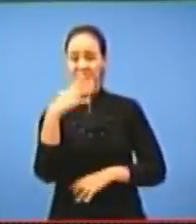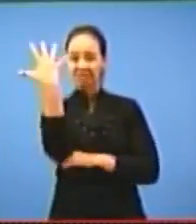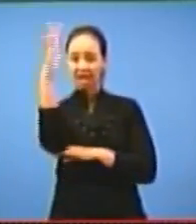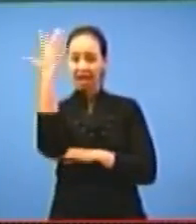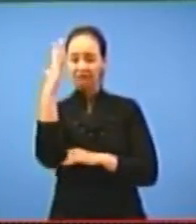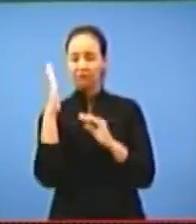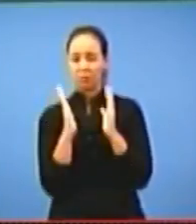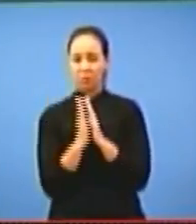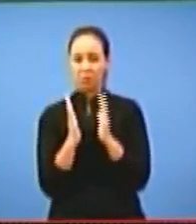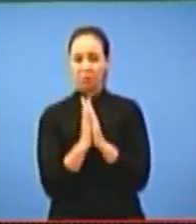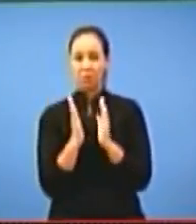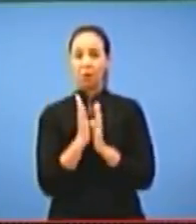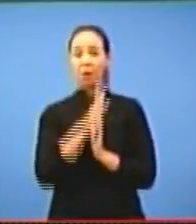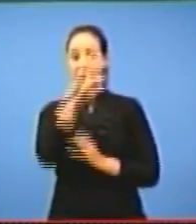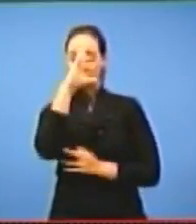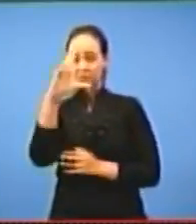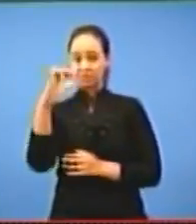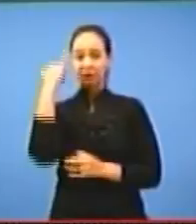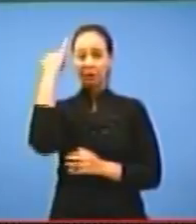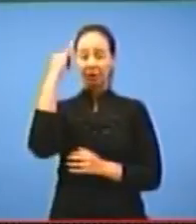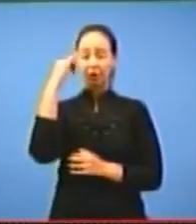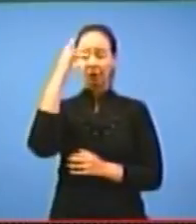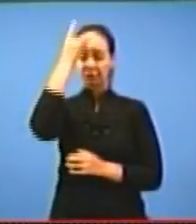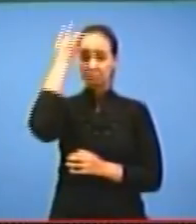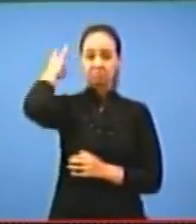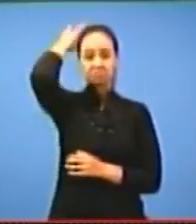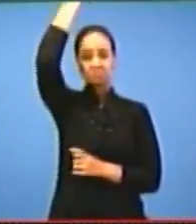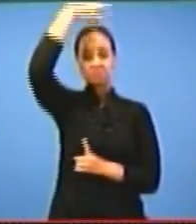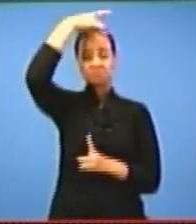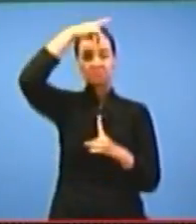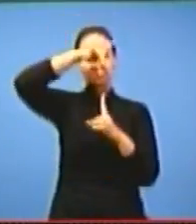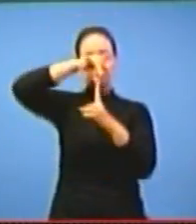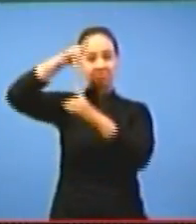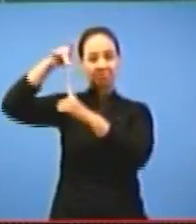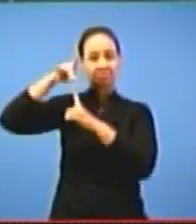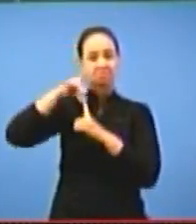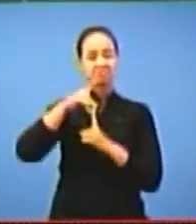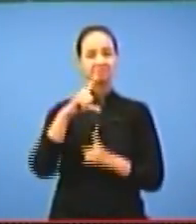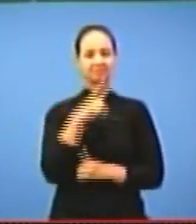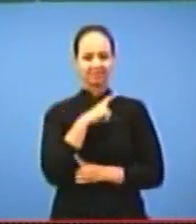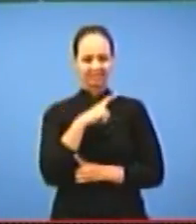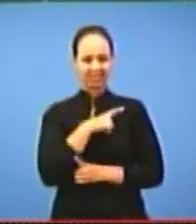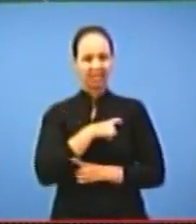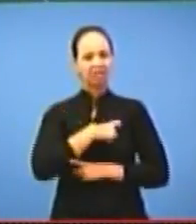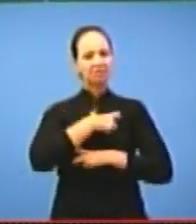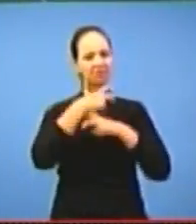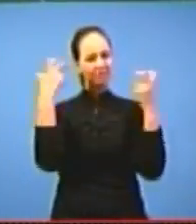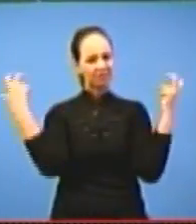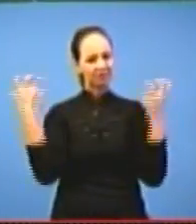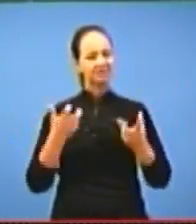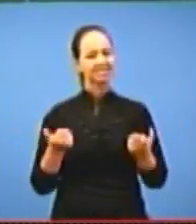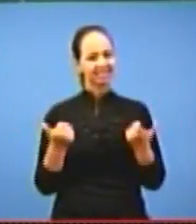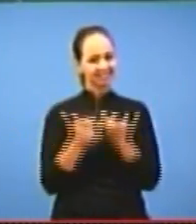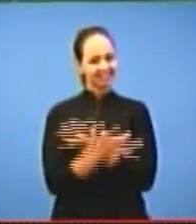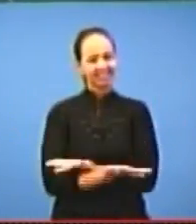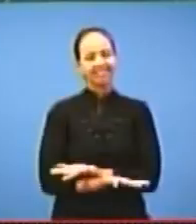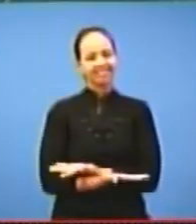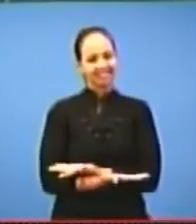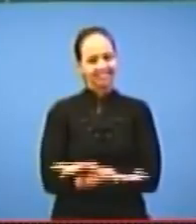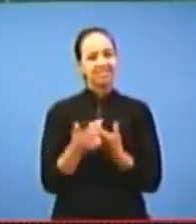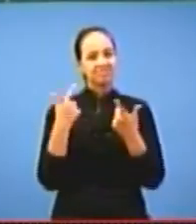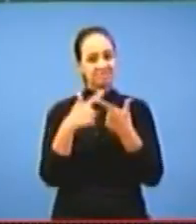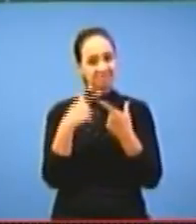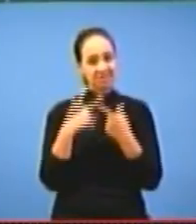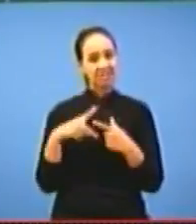toldo. El Señor está bautizando con el Espíritu Santo debajo de la manguera. Es la voz que clama